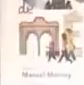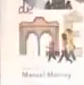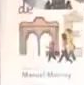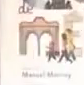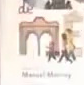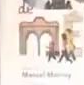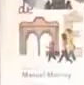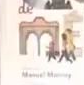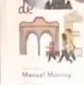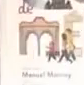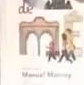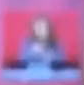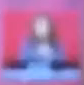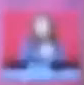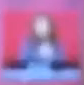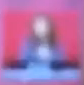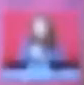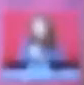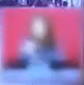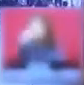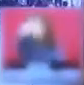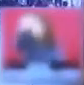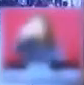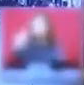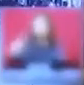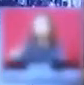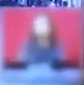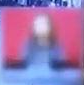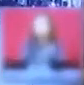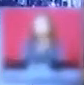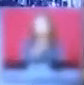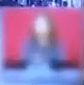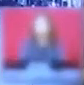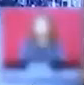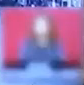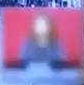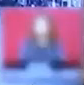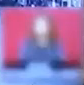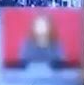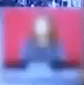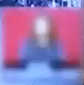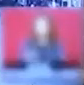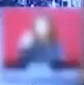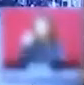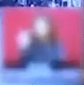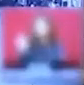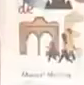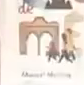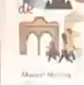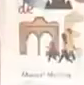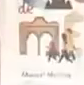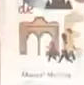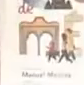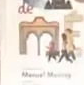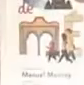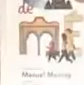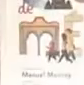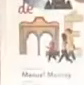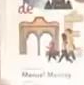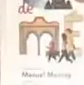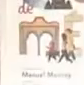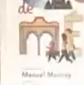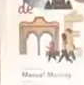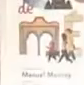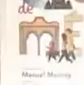la política hacia dónde se va a dirigir ese dinero, y vamos entendiendo qué es lo que está buscando ese gobierno. Entonces, en este caso, una gran cantidad de ese